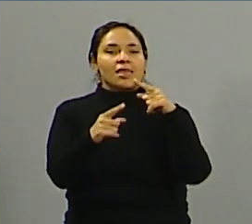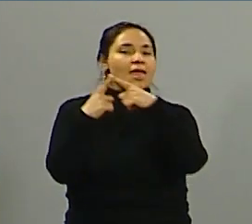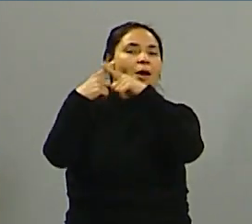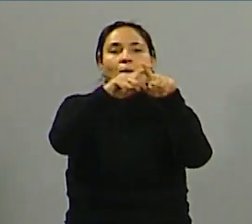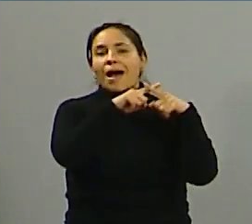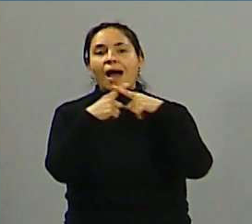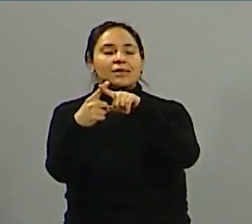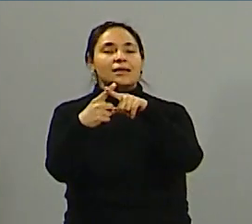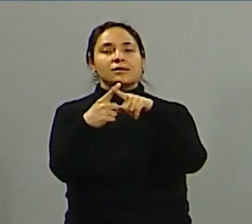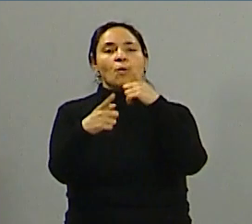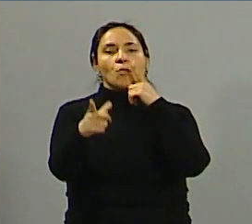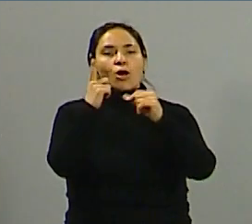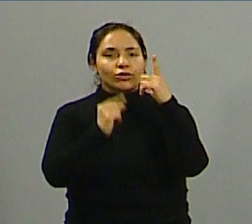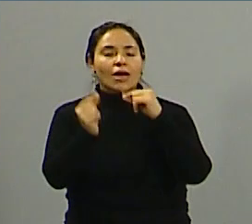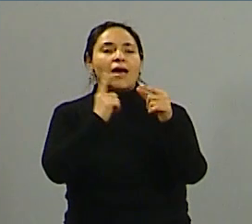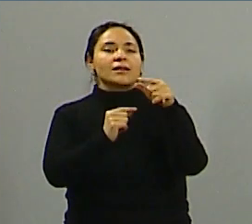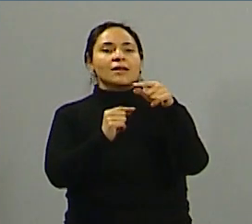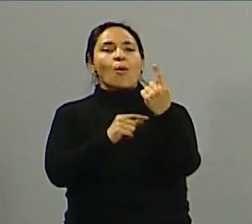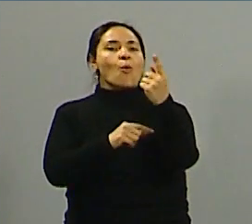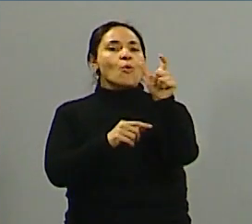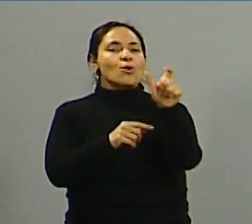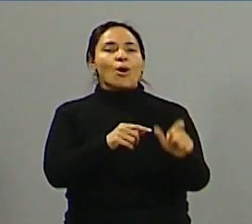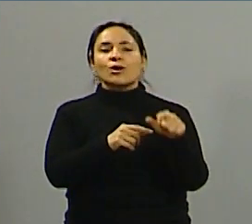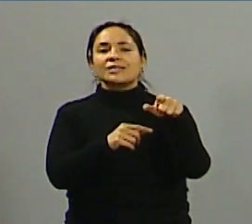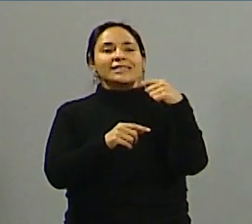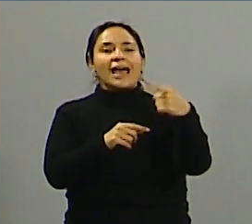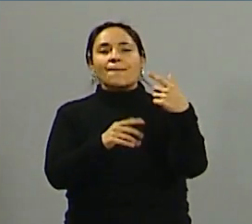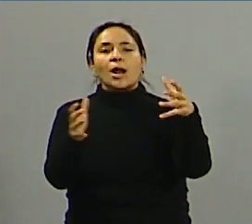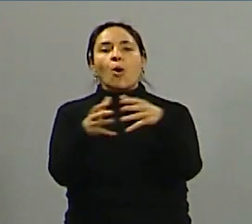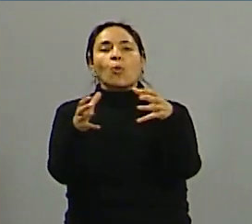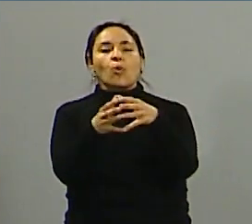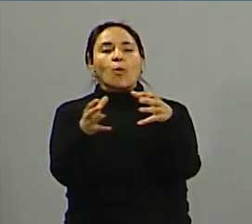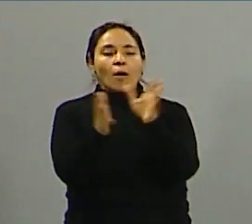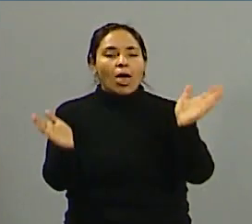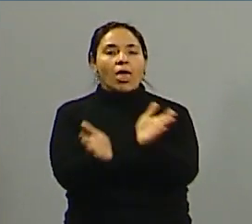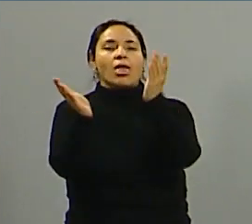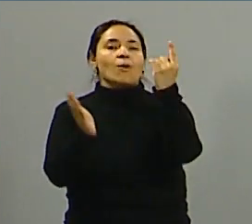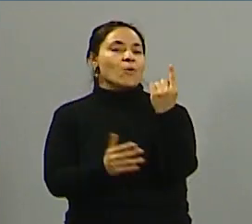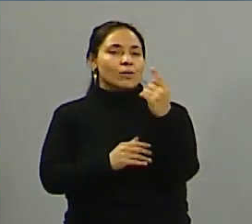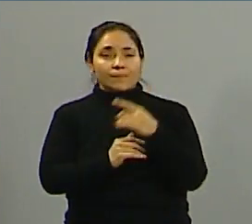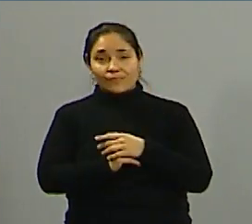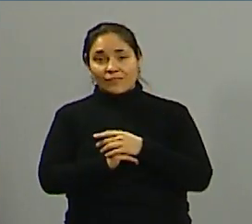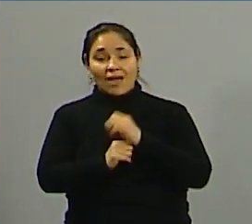los reclamos, canalizar esos reclamos, pero es real que hoy por hoy en un curso es raro el que no participa, digo, han cambiado